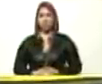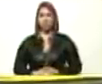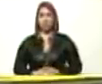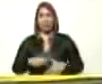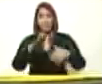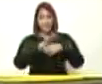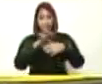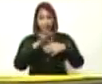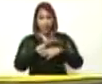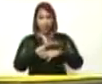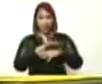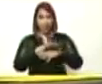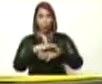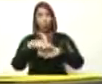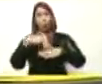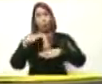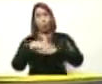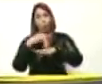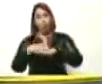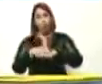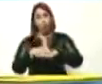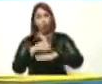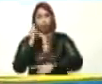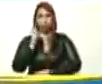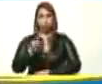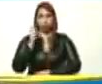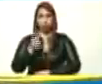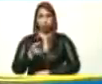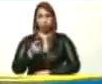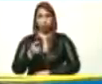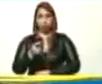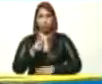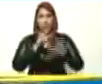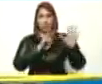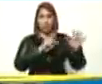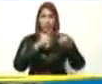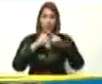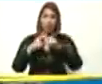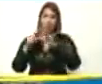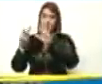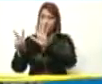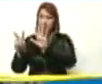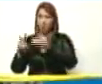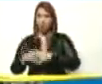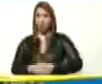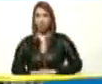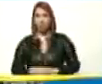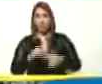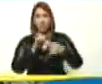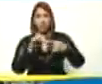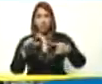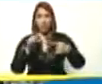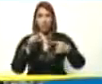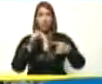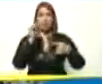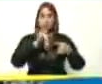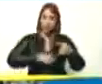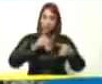Martes y jueves, son las sesiones ordinarias, y en el método 7x7, con semanas intercaladas.